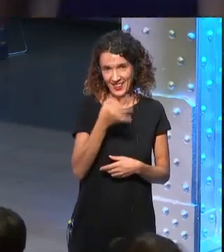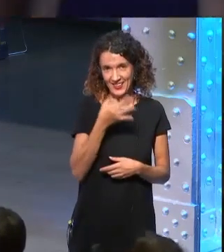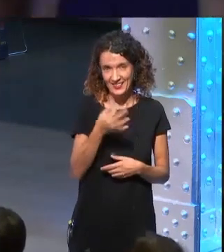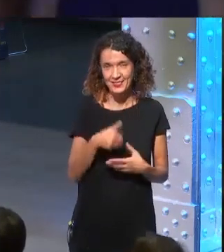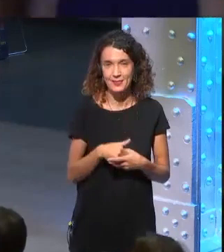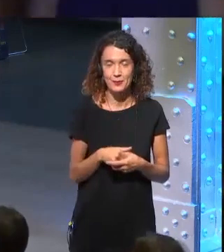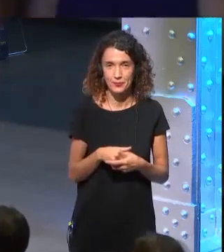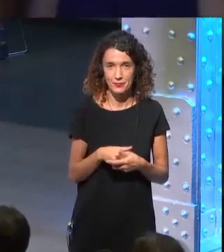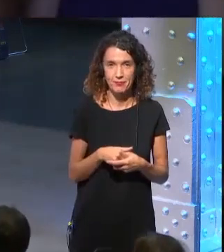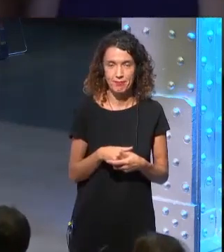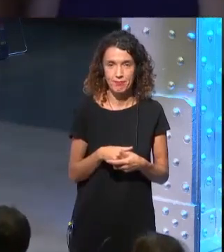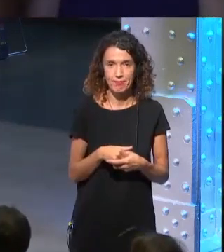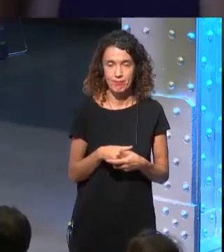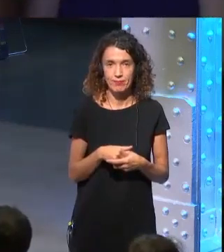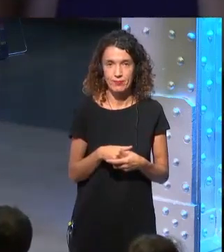Buenas tardes.